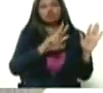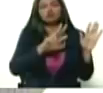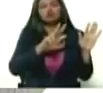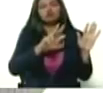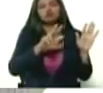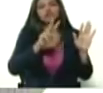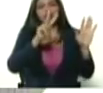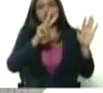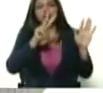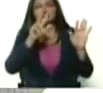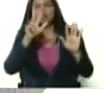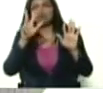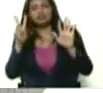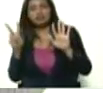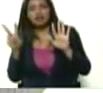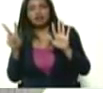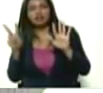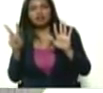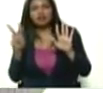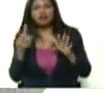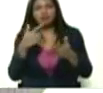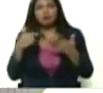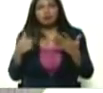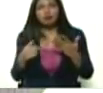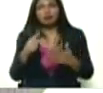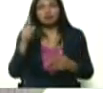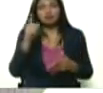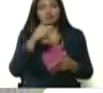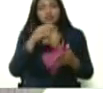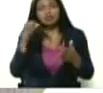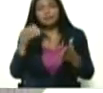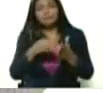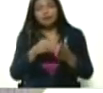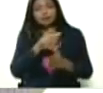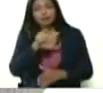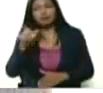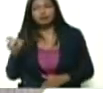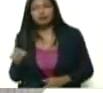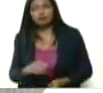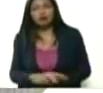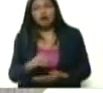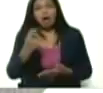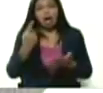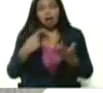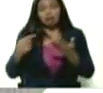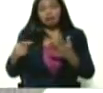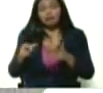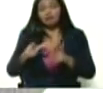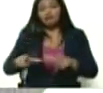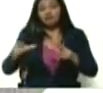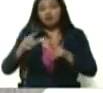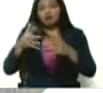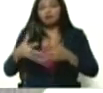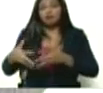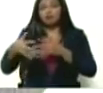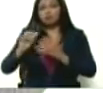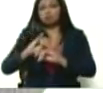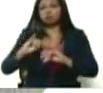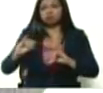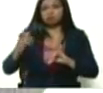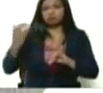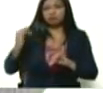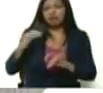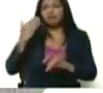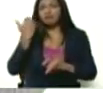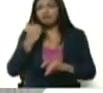877 casos por 100.000 habitantes. Es preocupante. Sabemos que hay otros estados en los Estados Unidos de Norteamérica donde